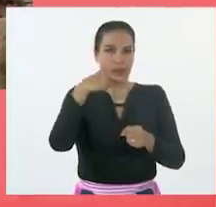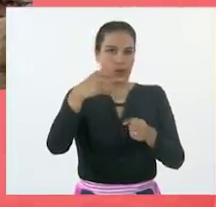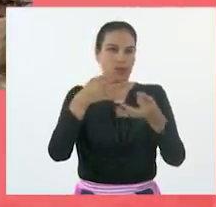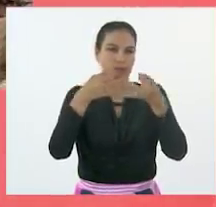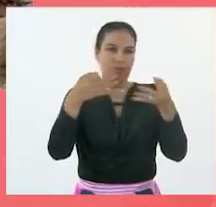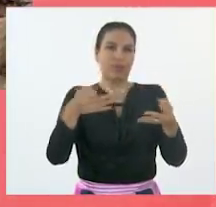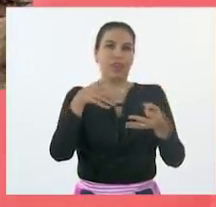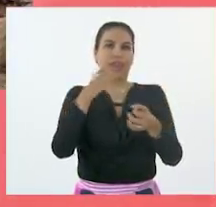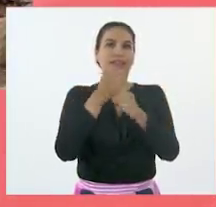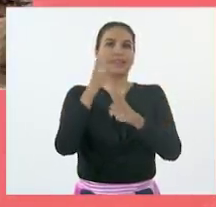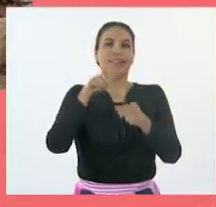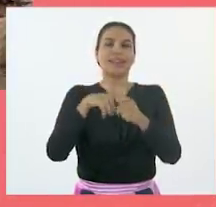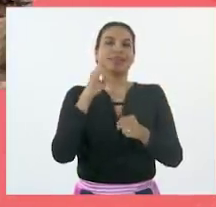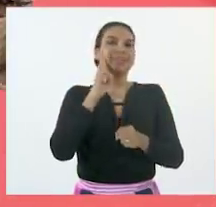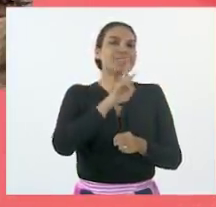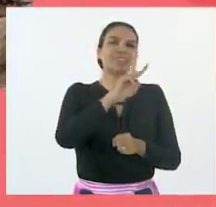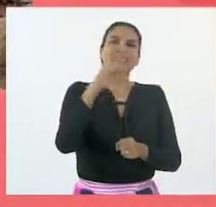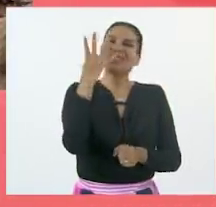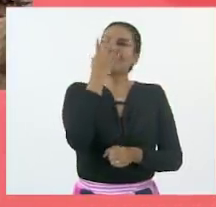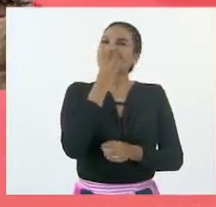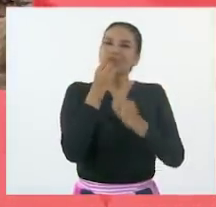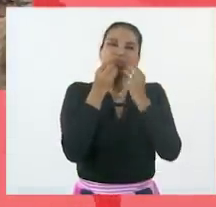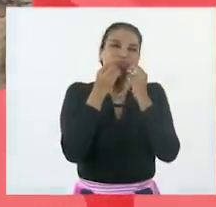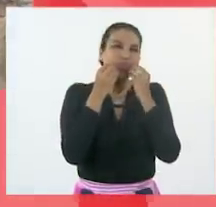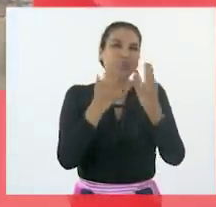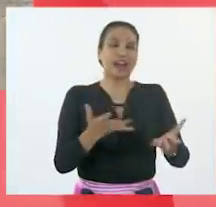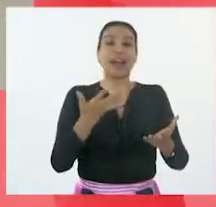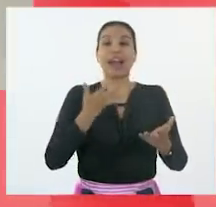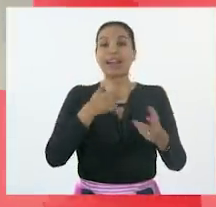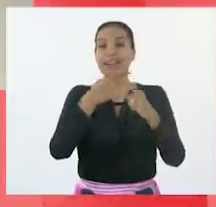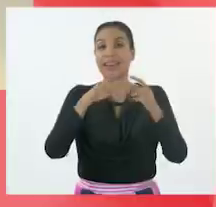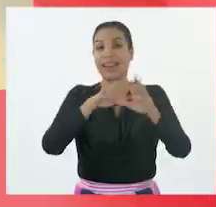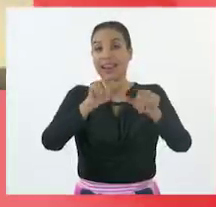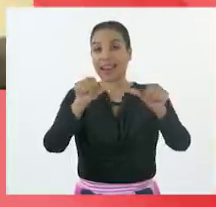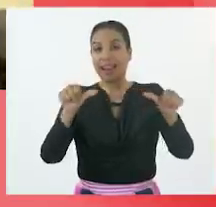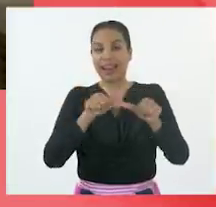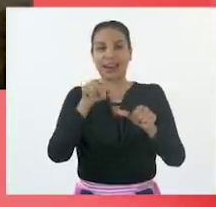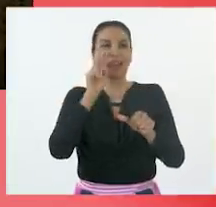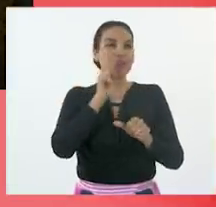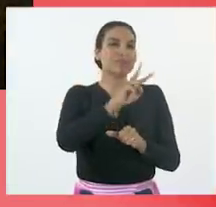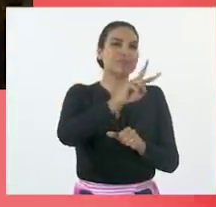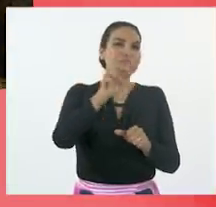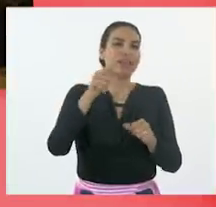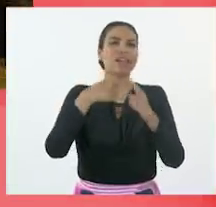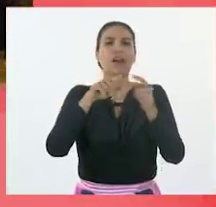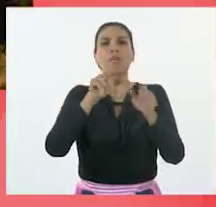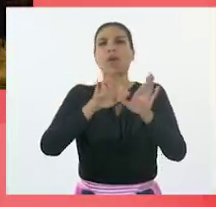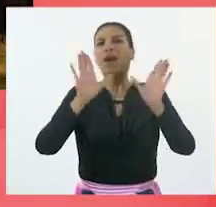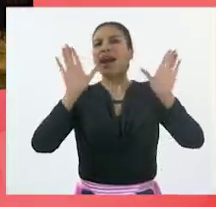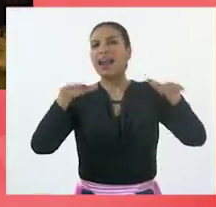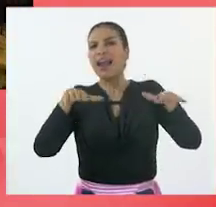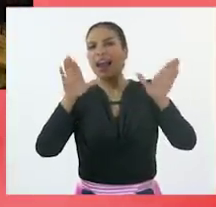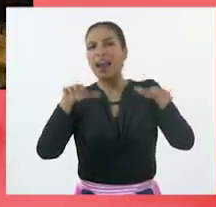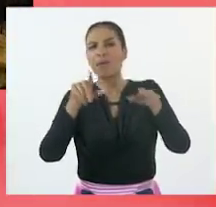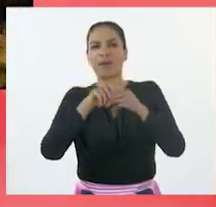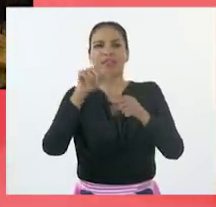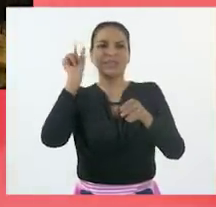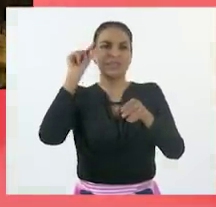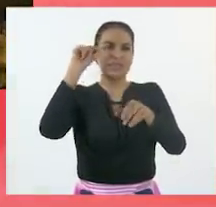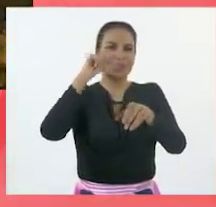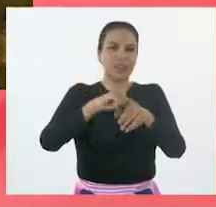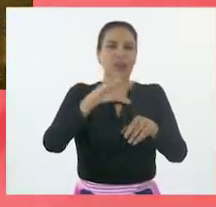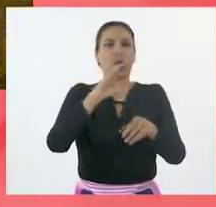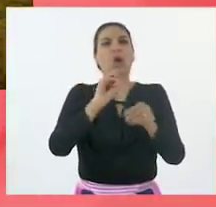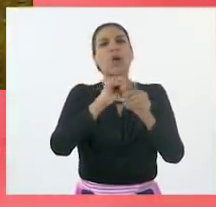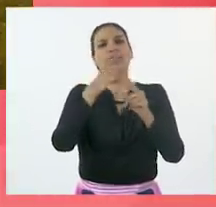estatal. Es simplemente espectacular. Posee un área especializada en la observación de aves, desde colibríes hasta